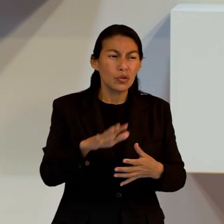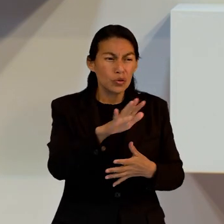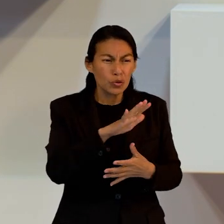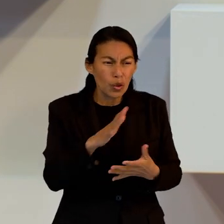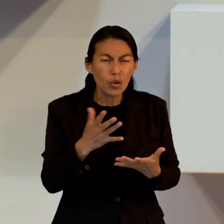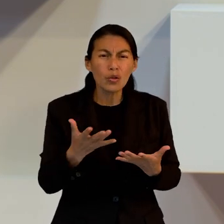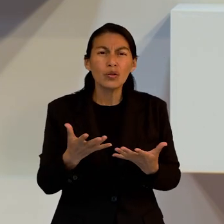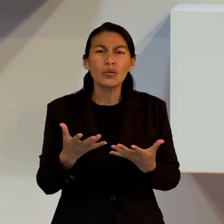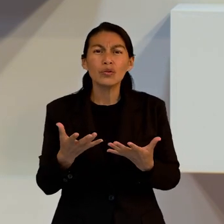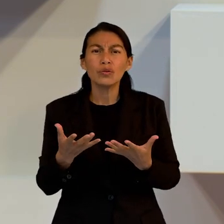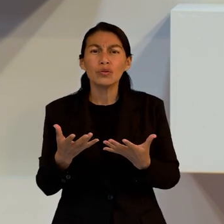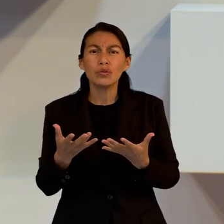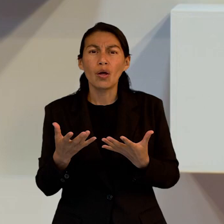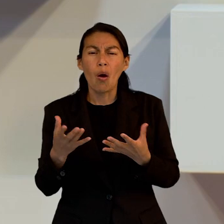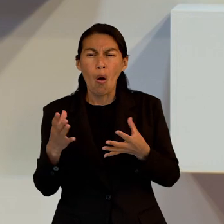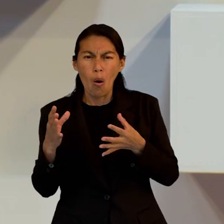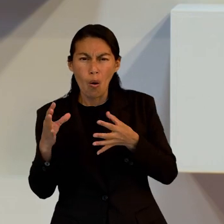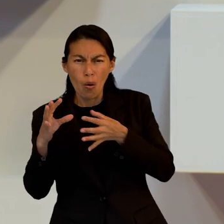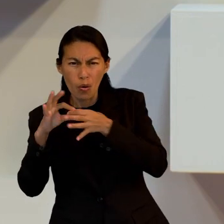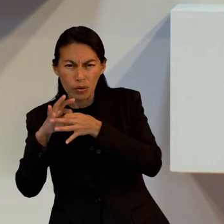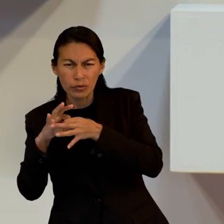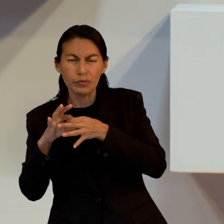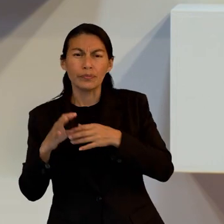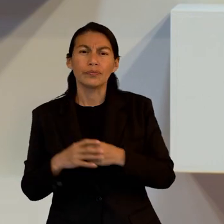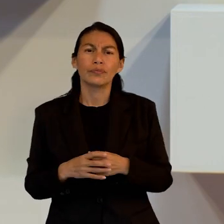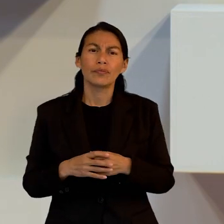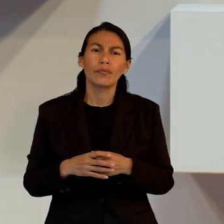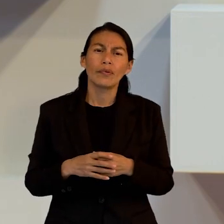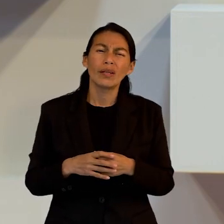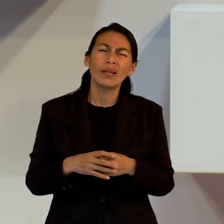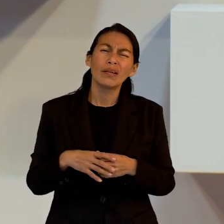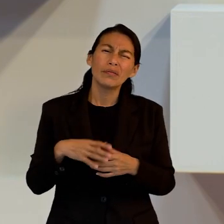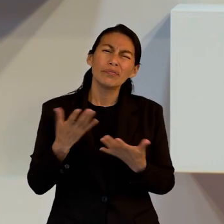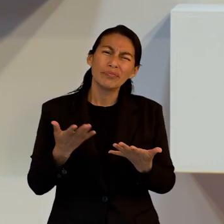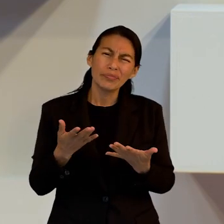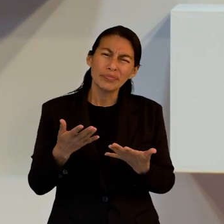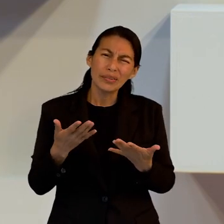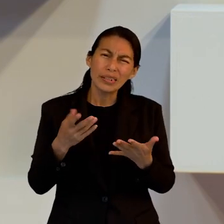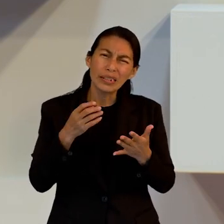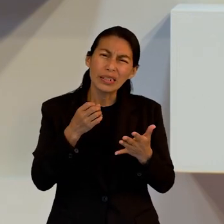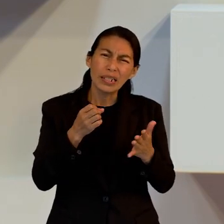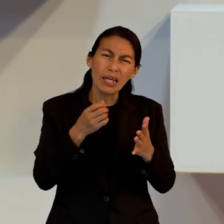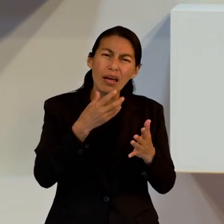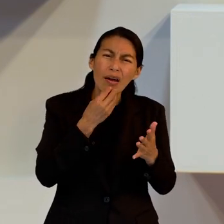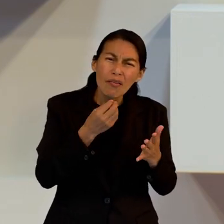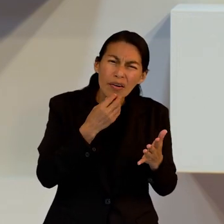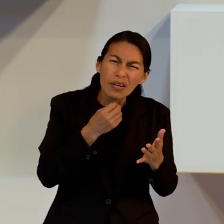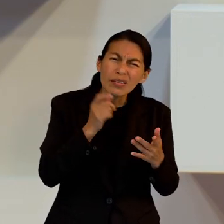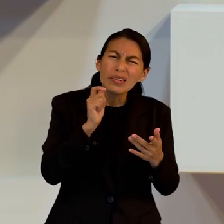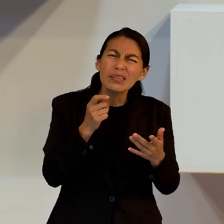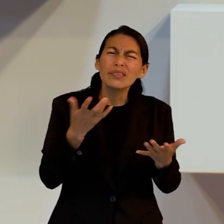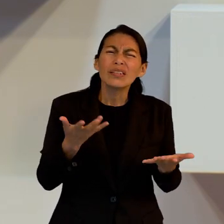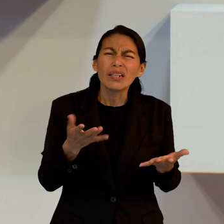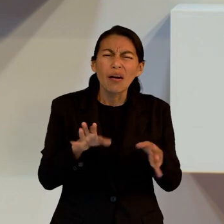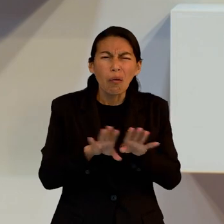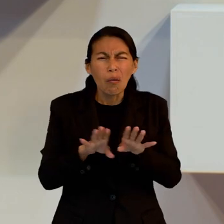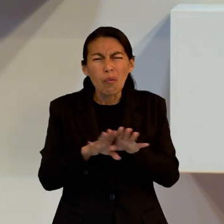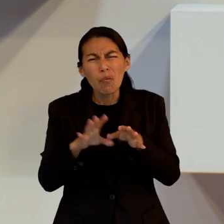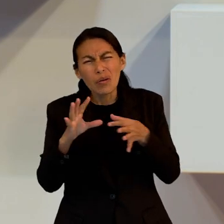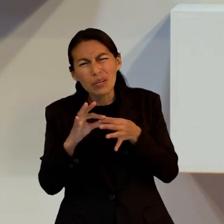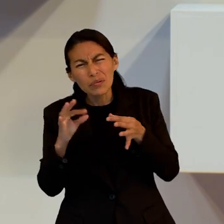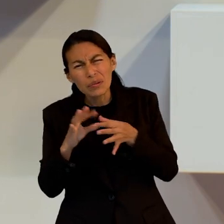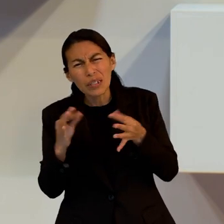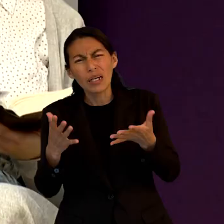hermoso que qué comparación como hace hebreos no como intenté explicarnos a nosotros